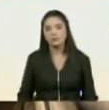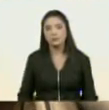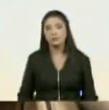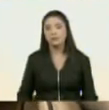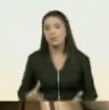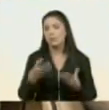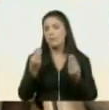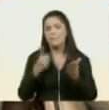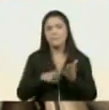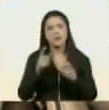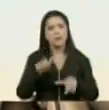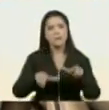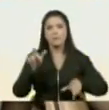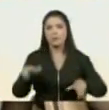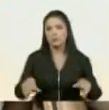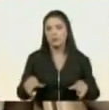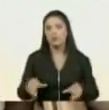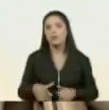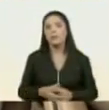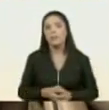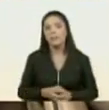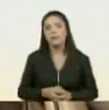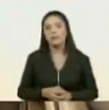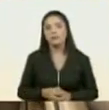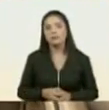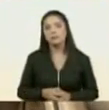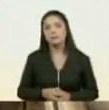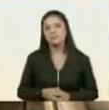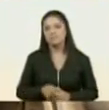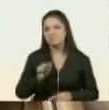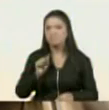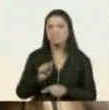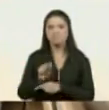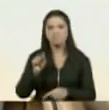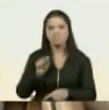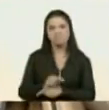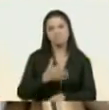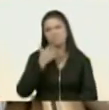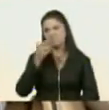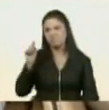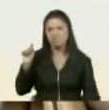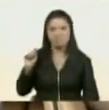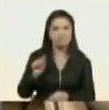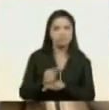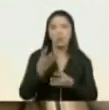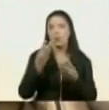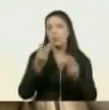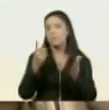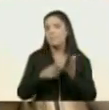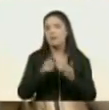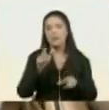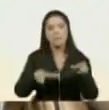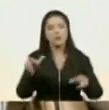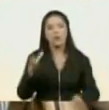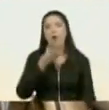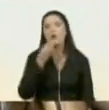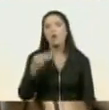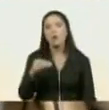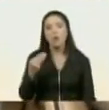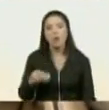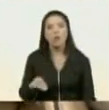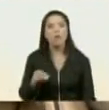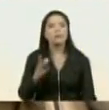personas, a pesar de los denuestos, de los insultos, de las descalificaciones, miles de personas, jóvenes,